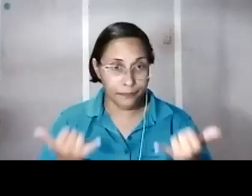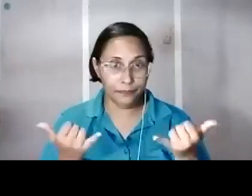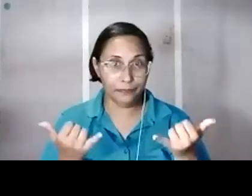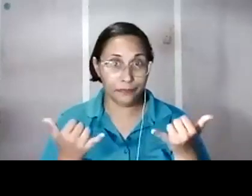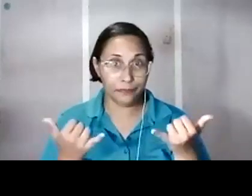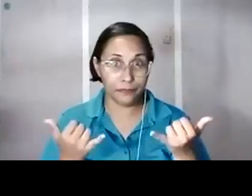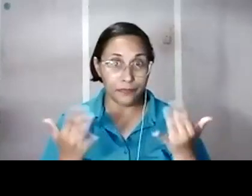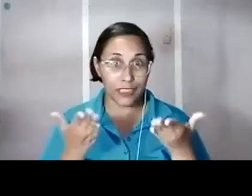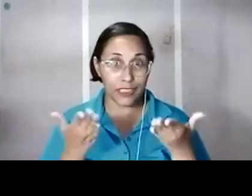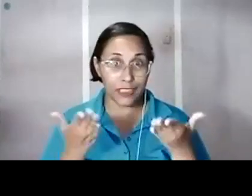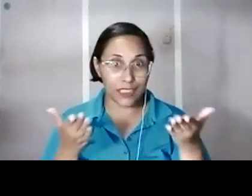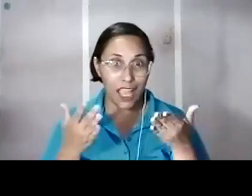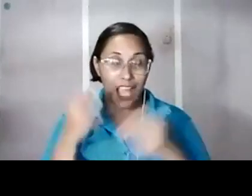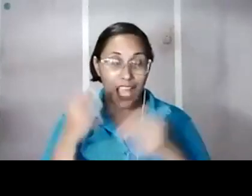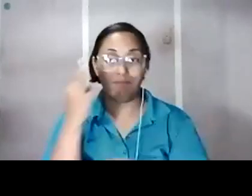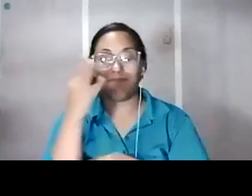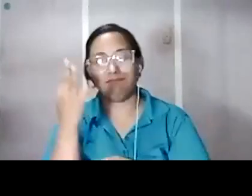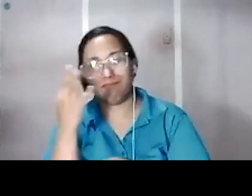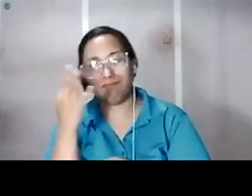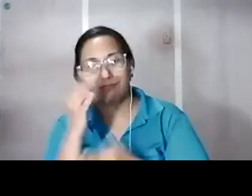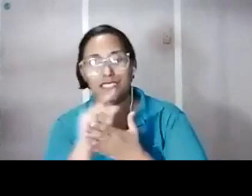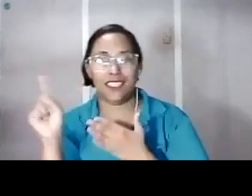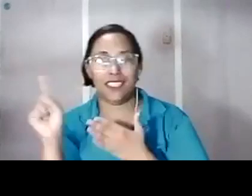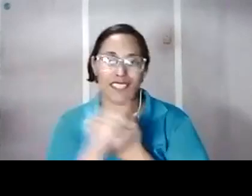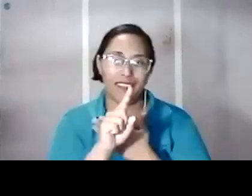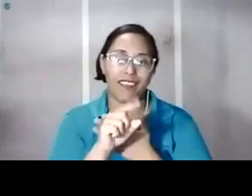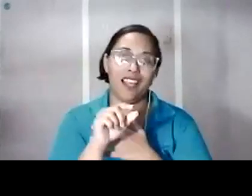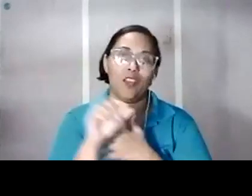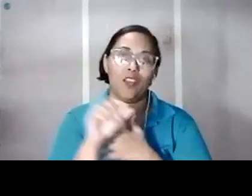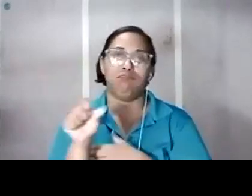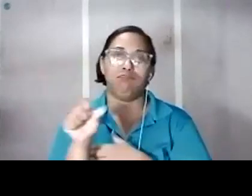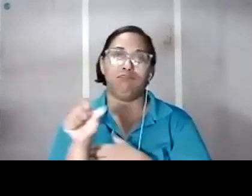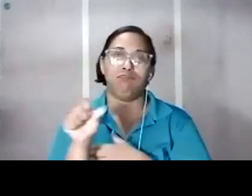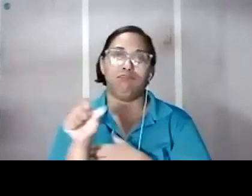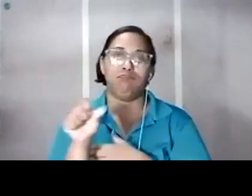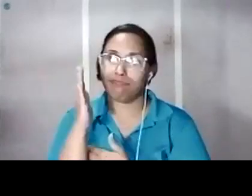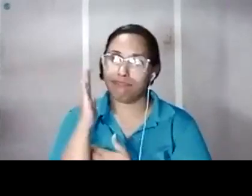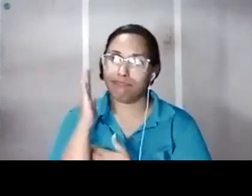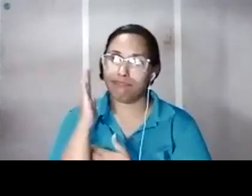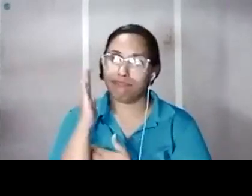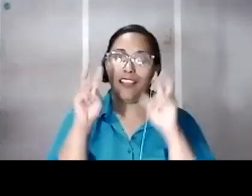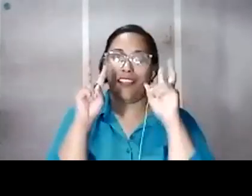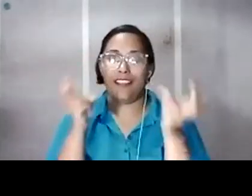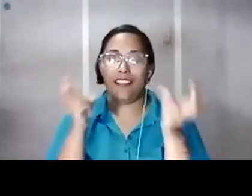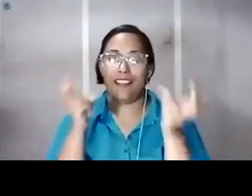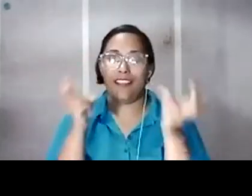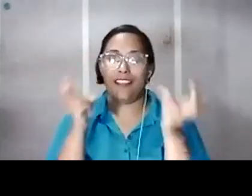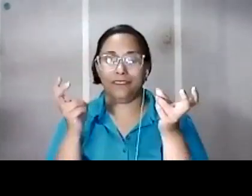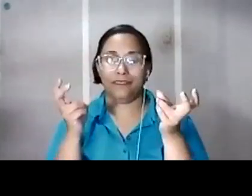y el viernes de la semana que viene tengo otra ponencia de otro tema